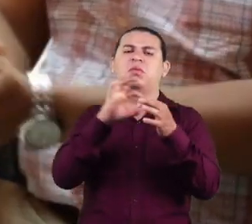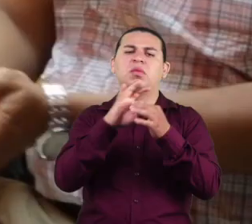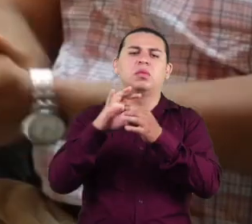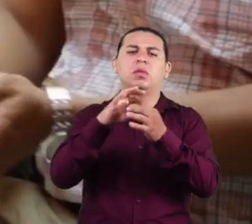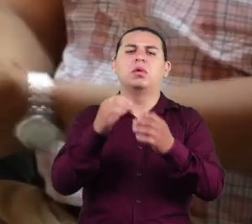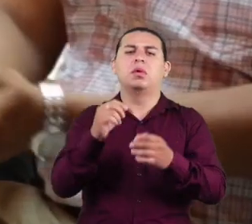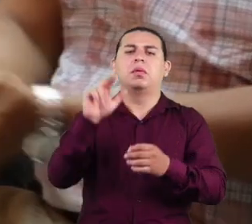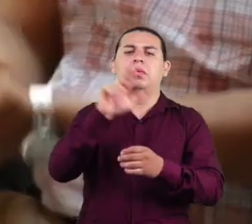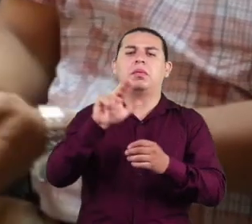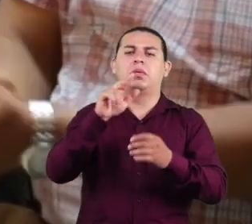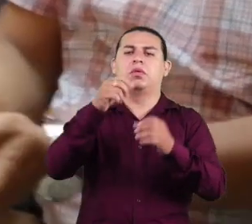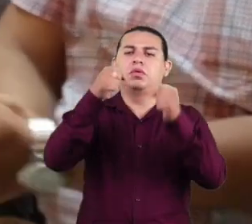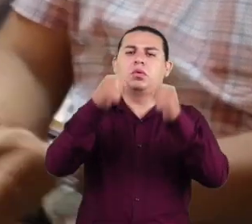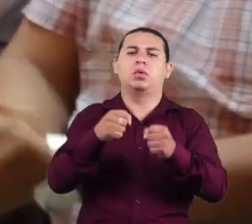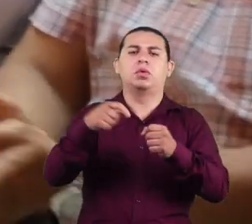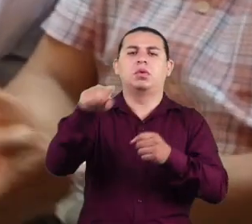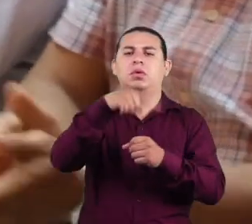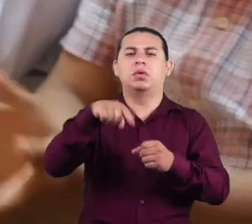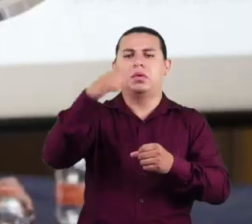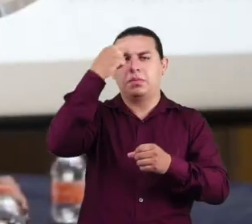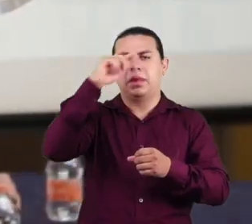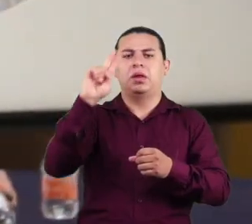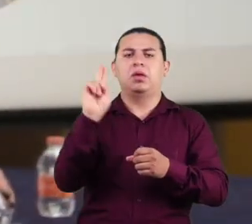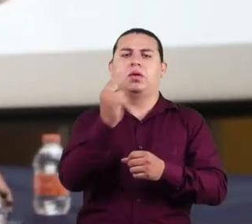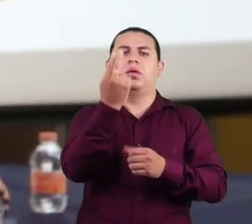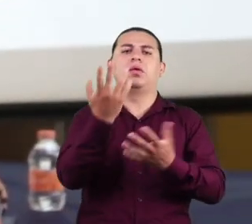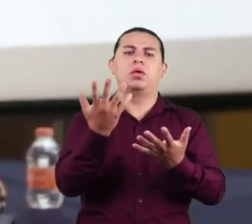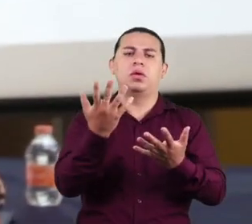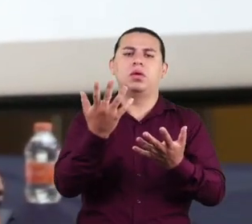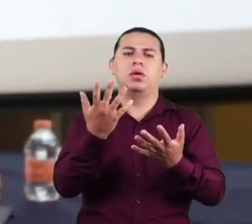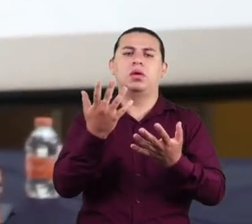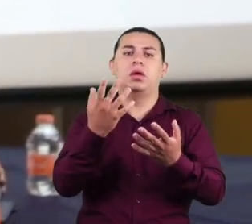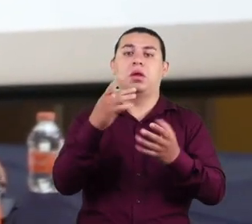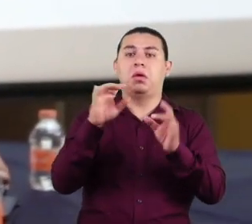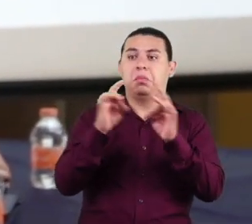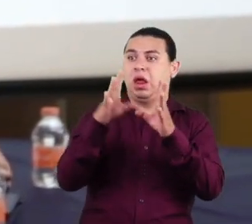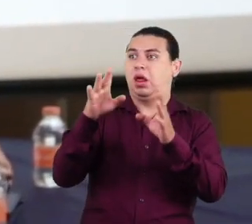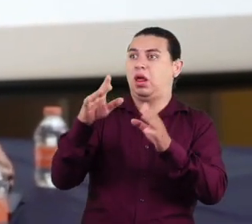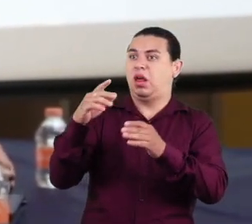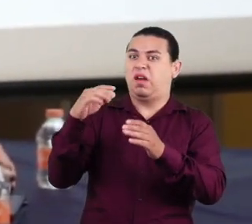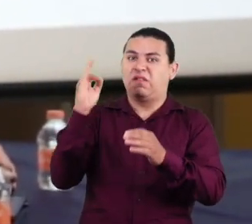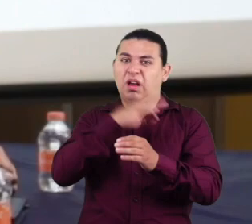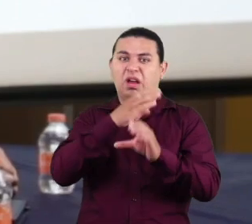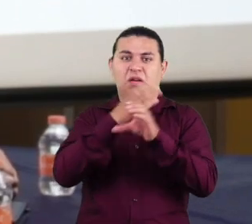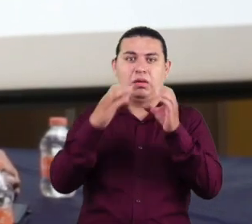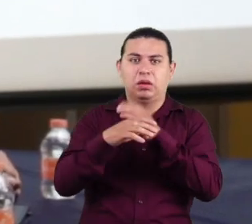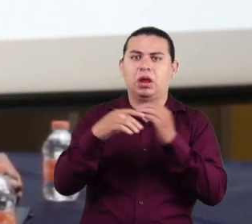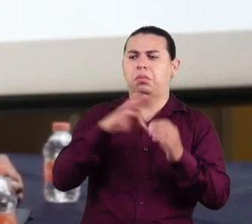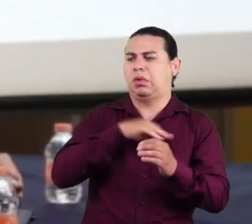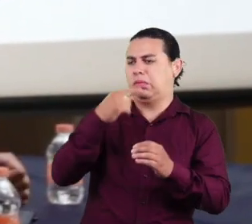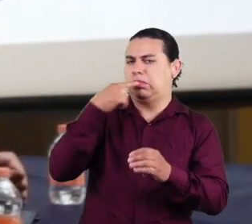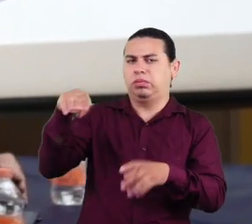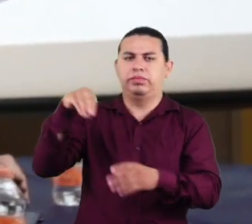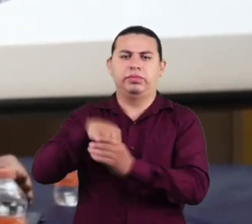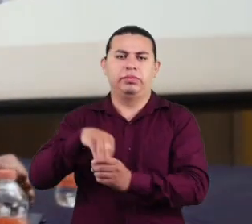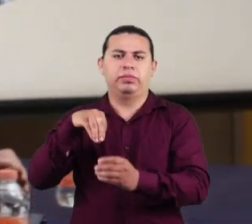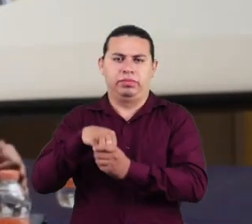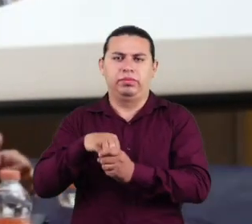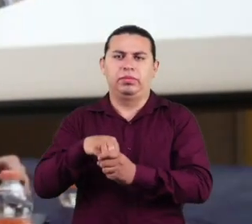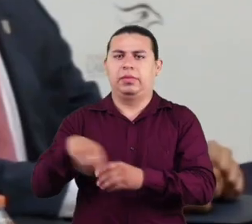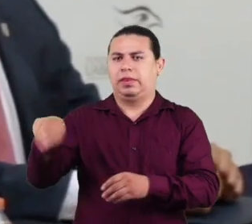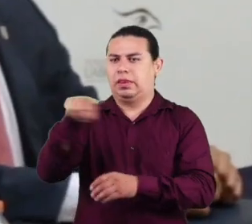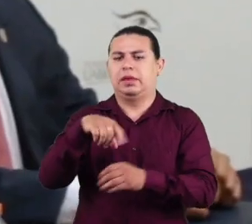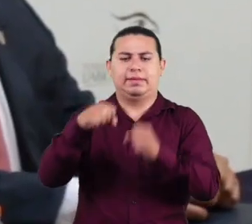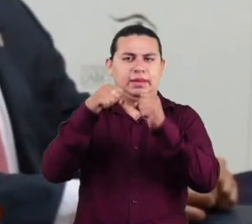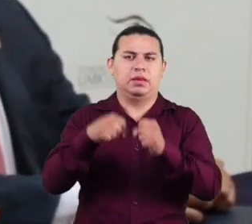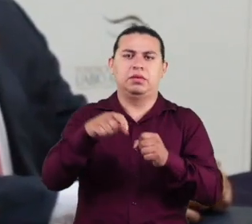Estado pusieron en marcha el programa de seguridad y vigilancia universitaria para la denuncia anónima en línea. El licenciado Héctor López Sánchez sostuvo